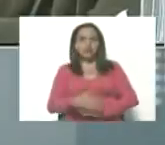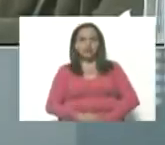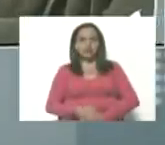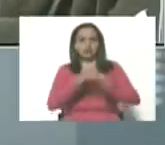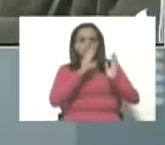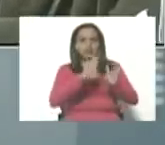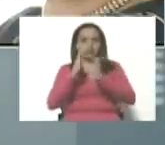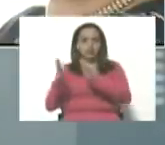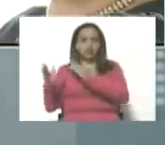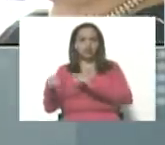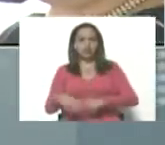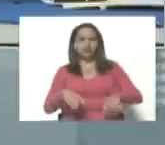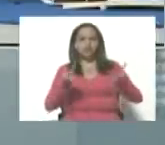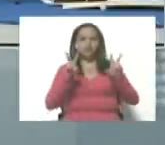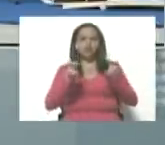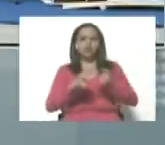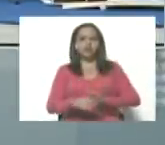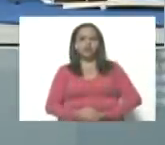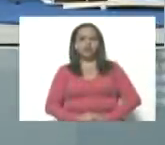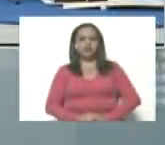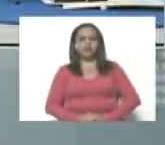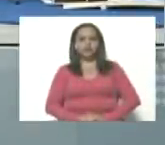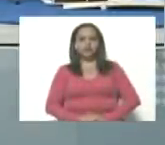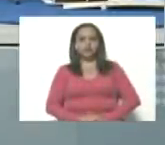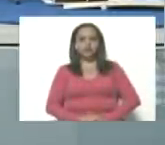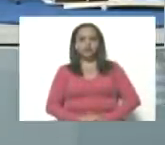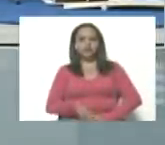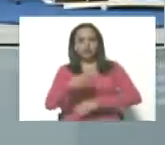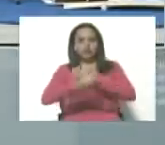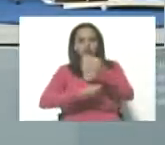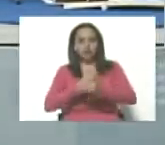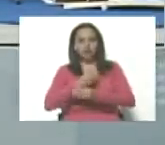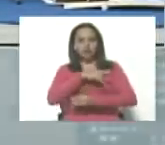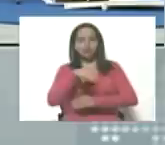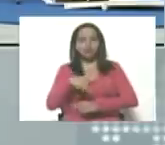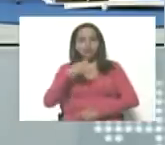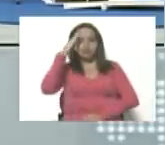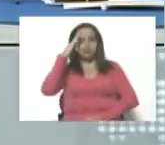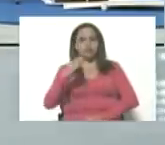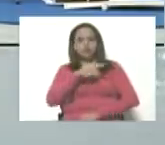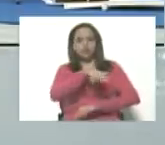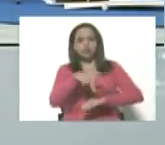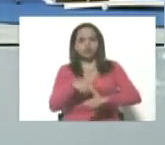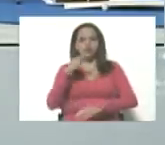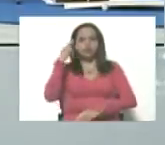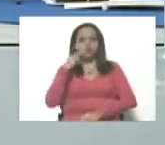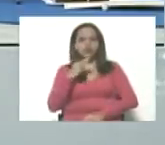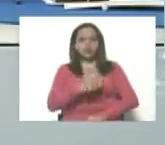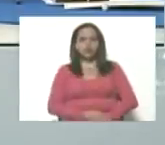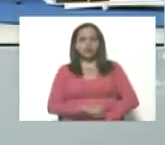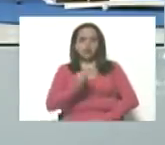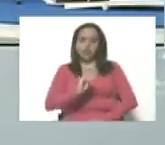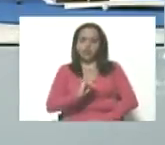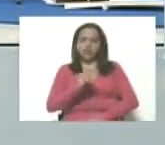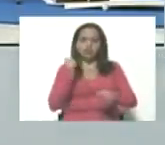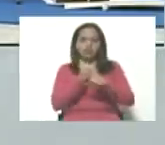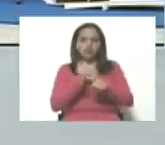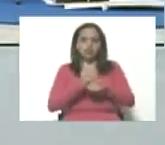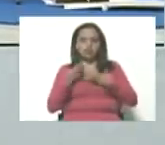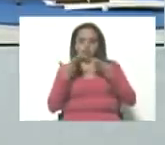estructura moderna, funcional, que nuestra Fuerza Armada Nacional Bolivariana se ha dado.